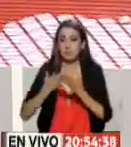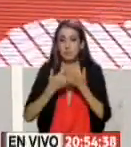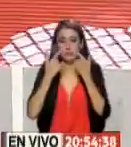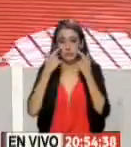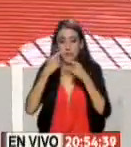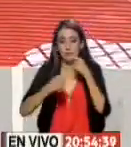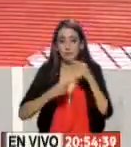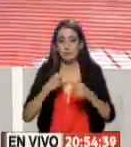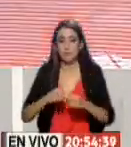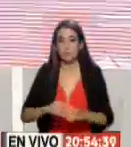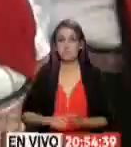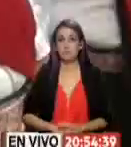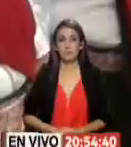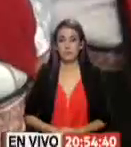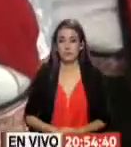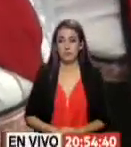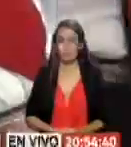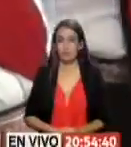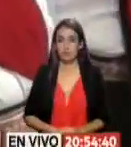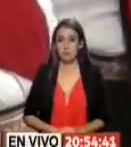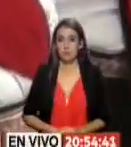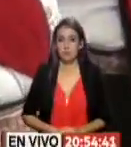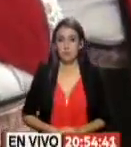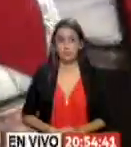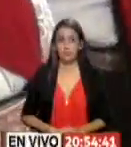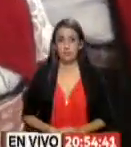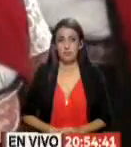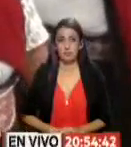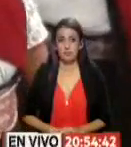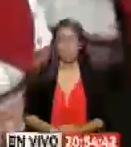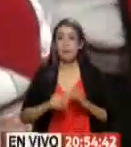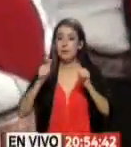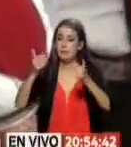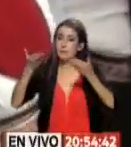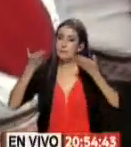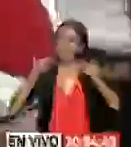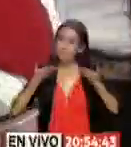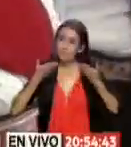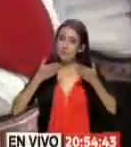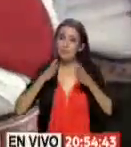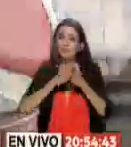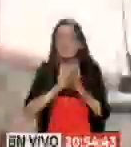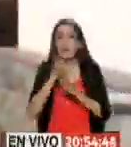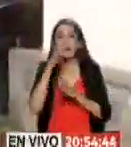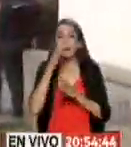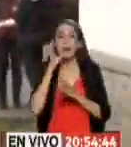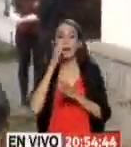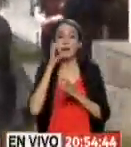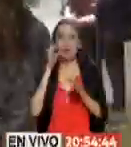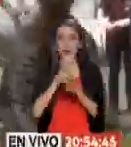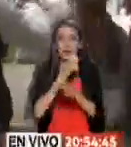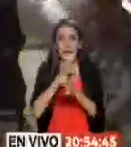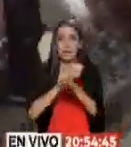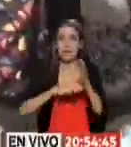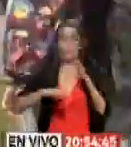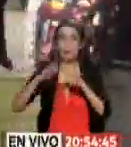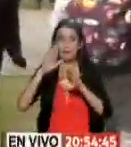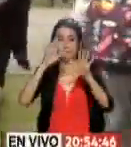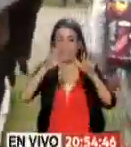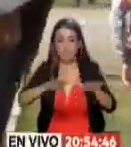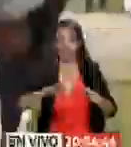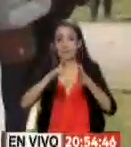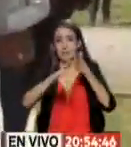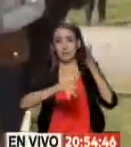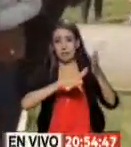la provincia de Chimborazo. Buenos días, les damos bienvenida a Cafetería Tren Urbina. Llegar a la estación de Urbina, ubicada